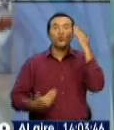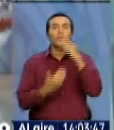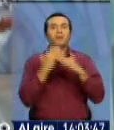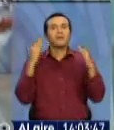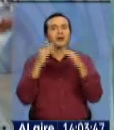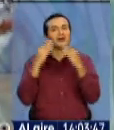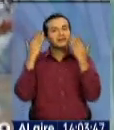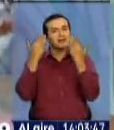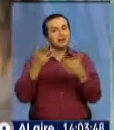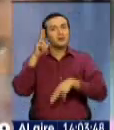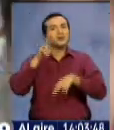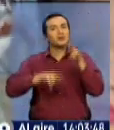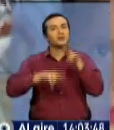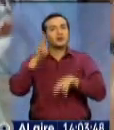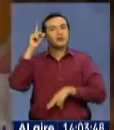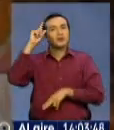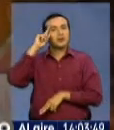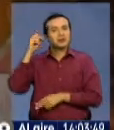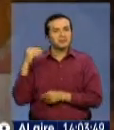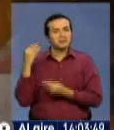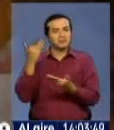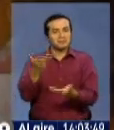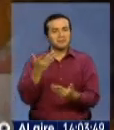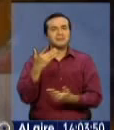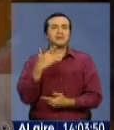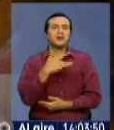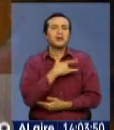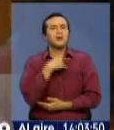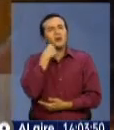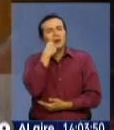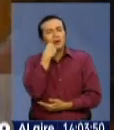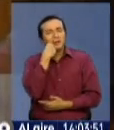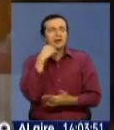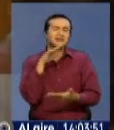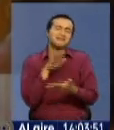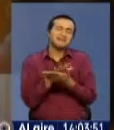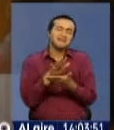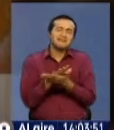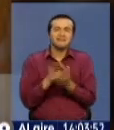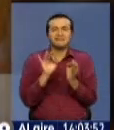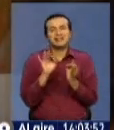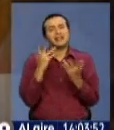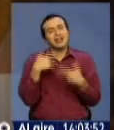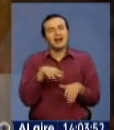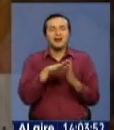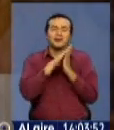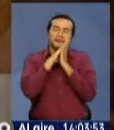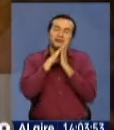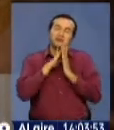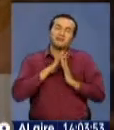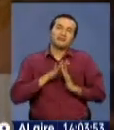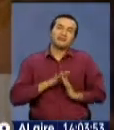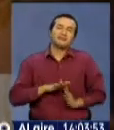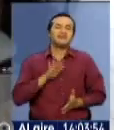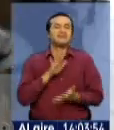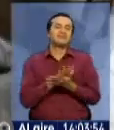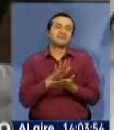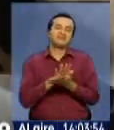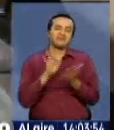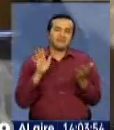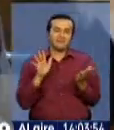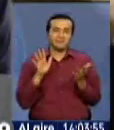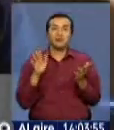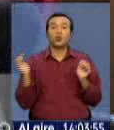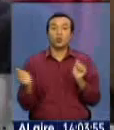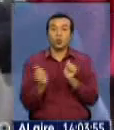casa nueva construida por el gobierno. Cómoda, tranquila, sí. Ahora sí ya puedo dormir en paz, como quien dice. Con